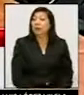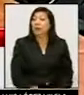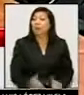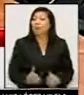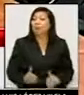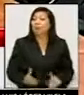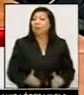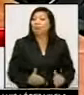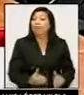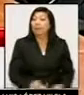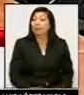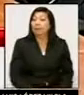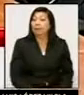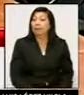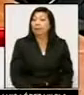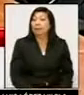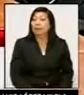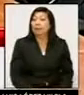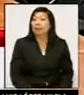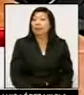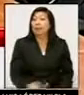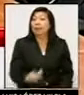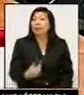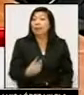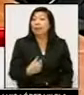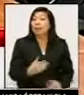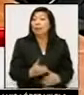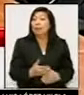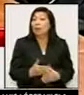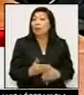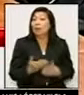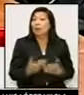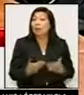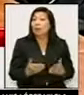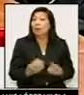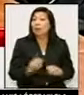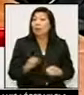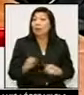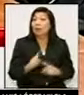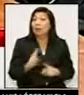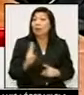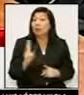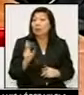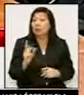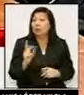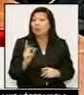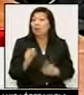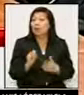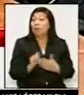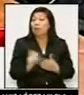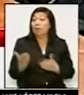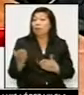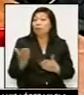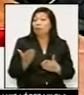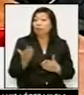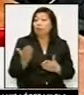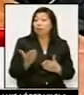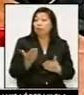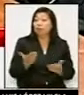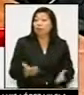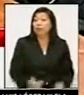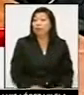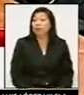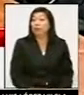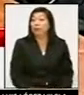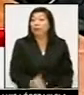camino de la calidad del servicio se dé como parte de una realidad en pleno siglo XXI y no arrastrando las taras de hace